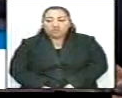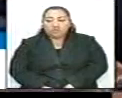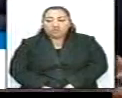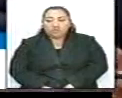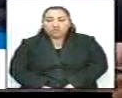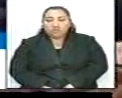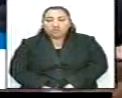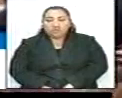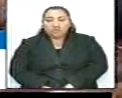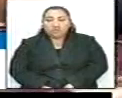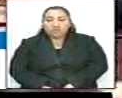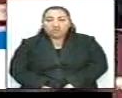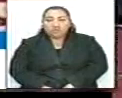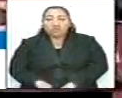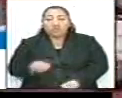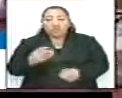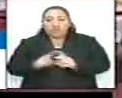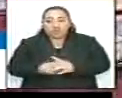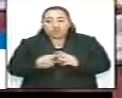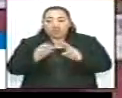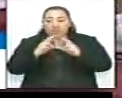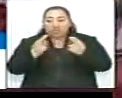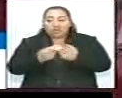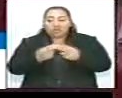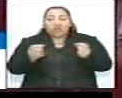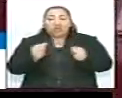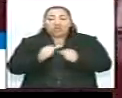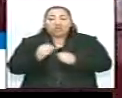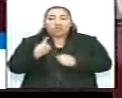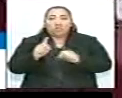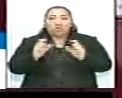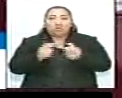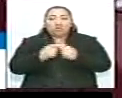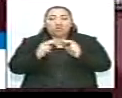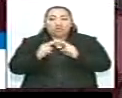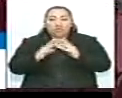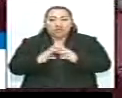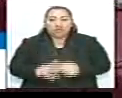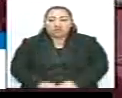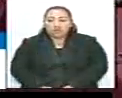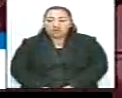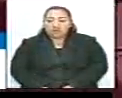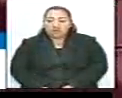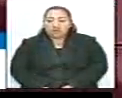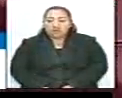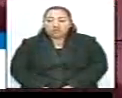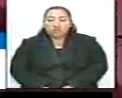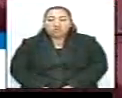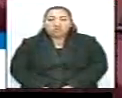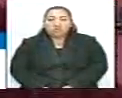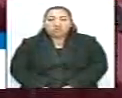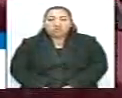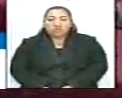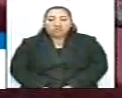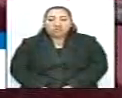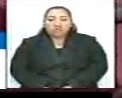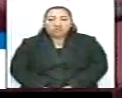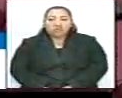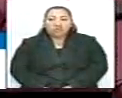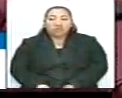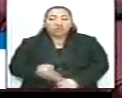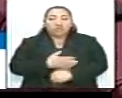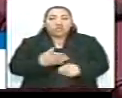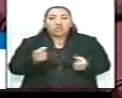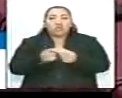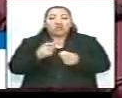la sesión ordinaria número 1 de la Comisión de Vivienda, Construcción y Saneamiento. Antes, le vamos a dar la bienvenida a los congresistas